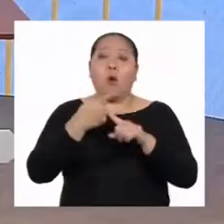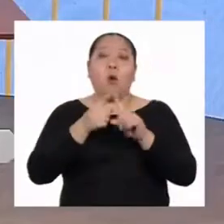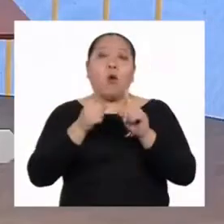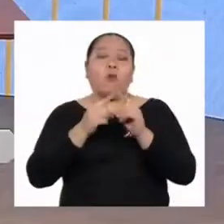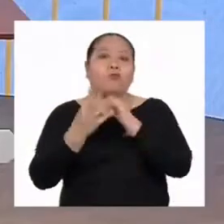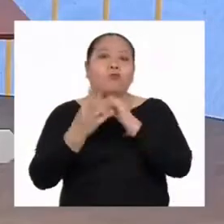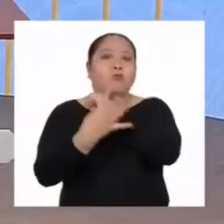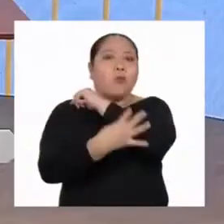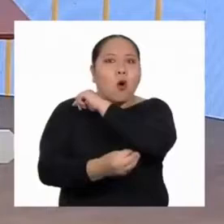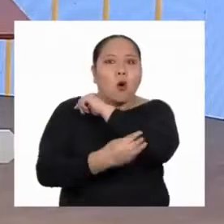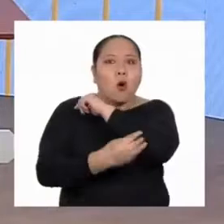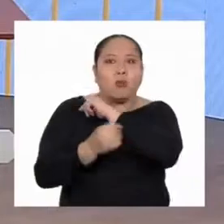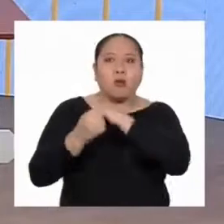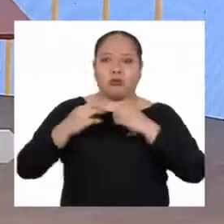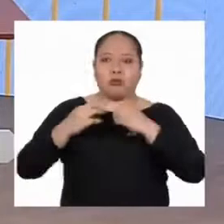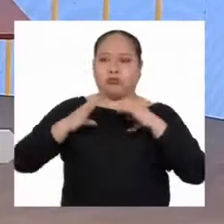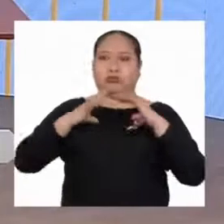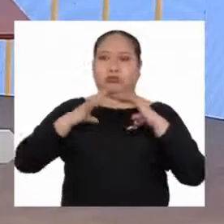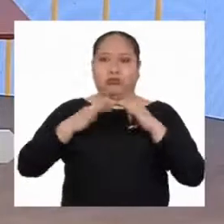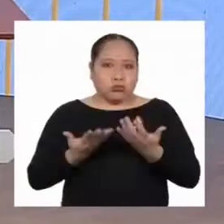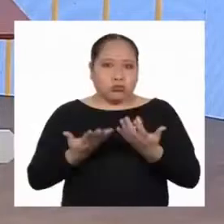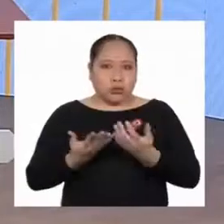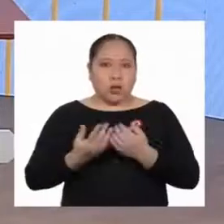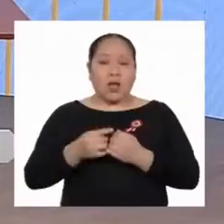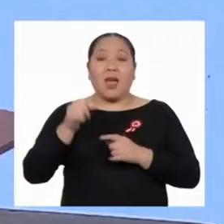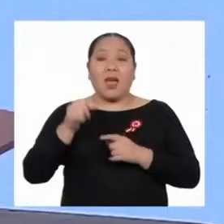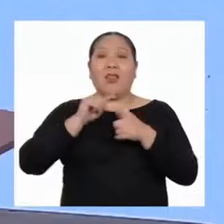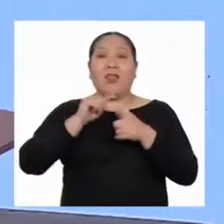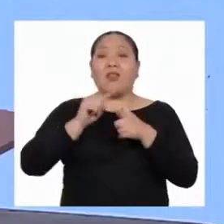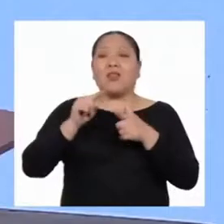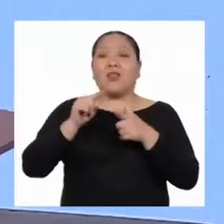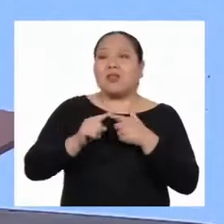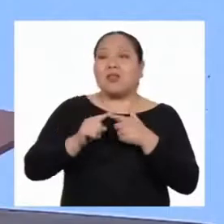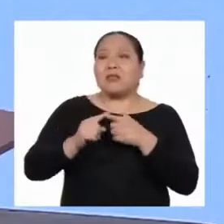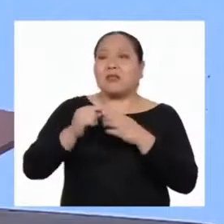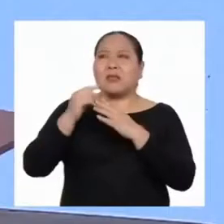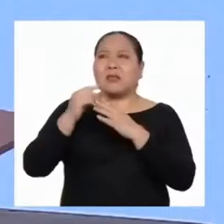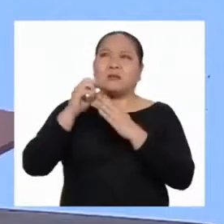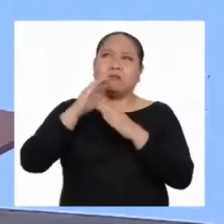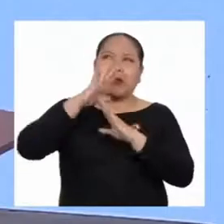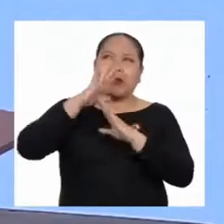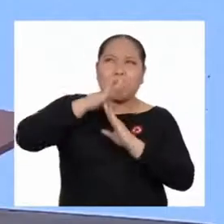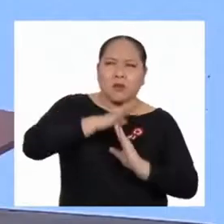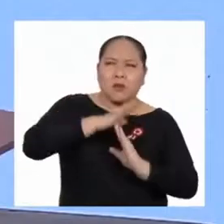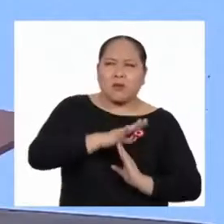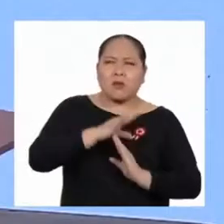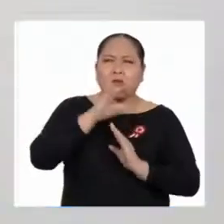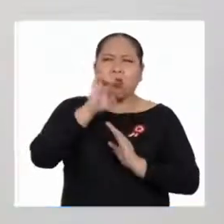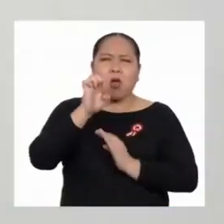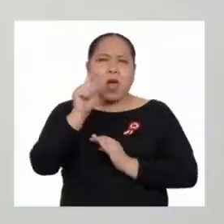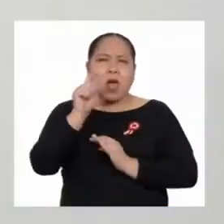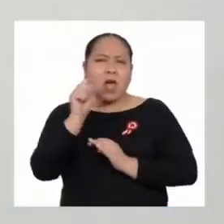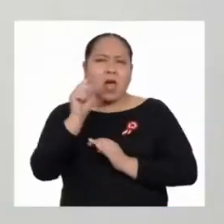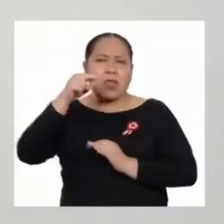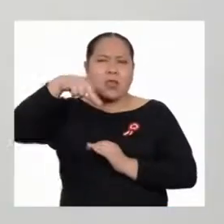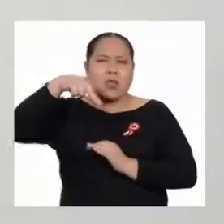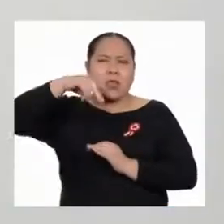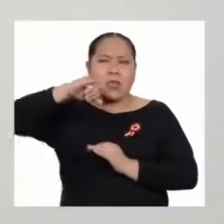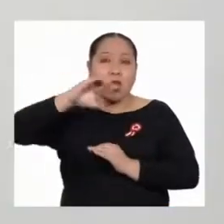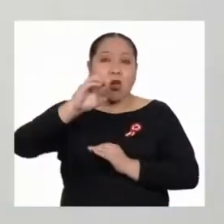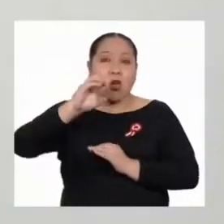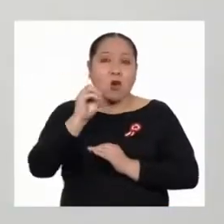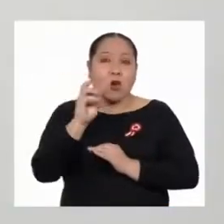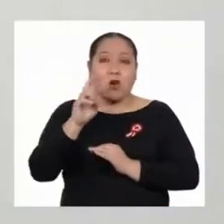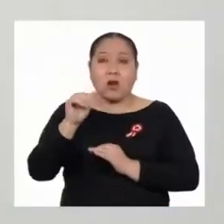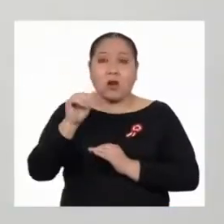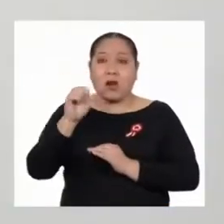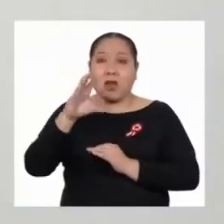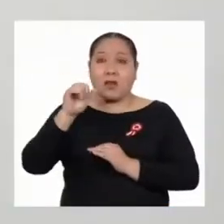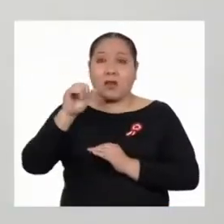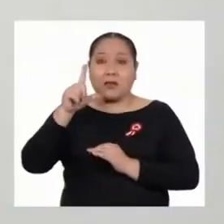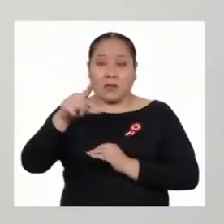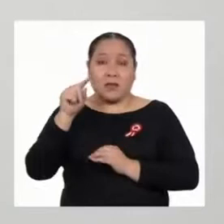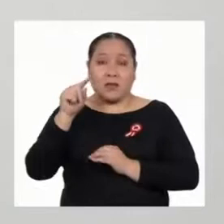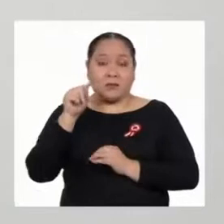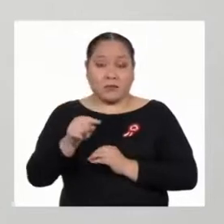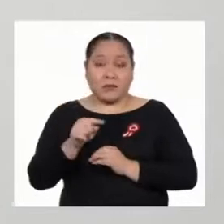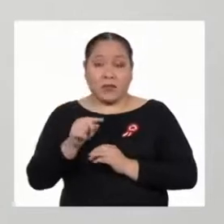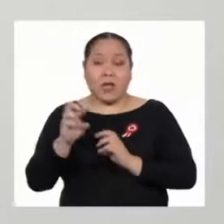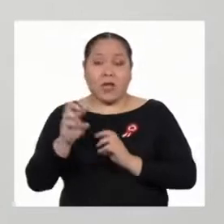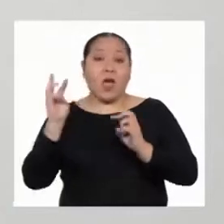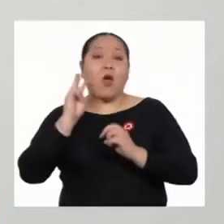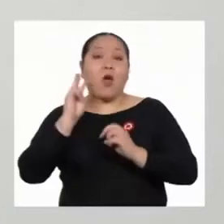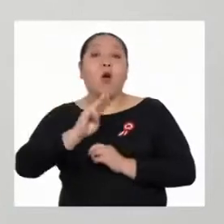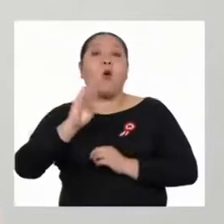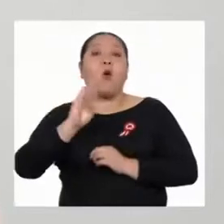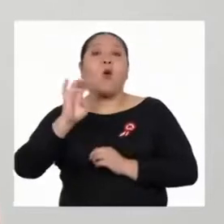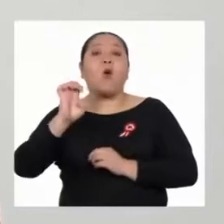la discriminación étnico-racial sería... Según el portal Alerta contra el Racismo,